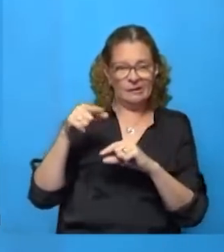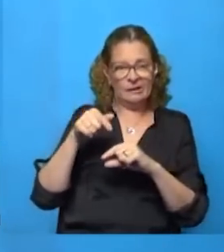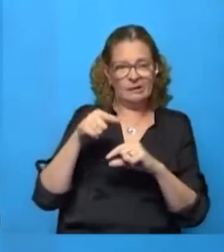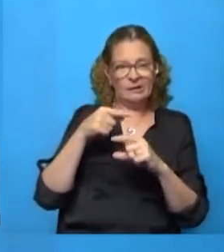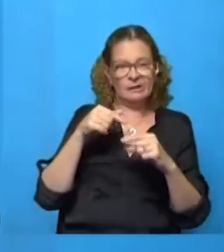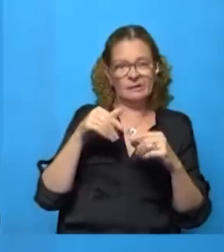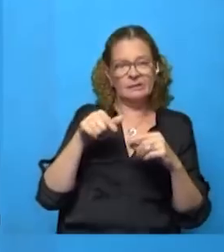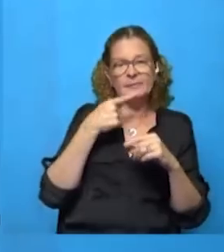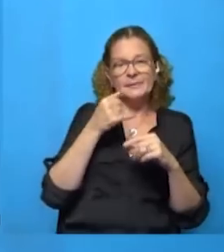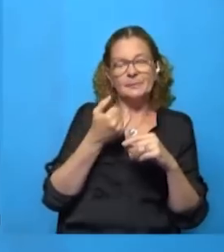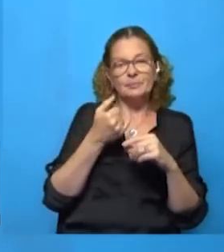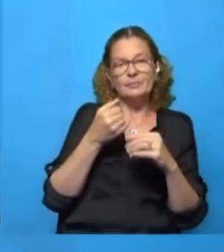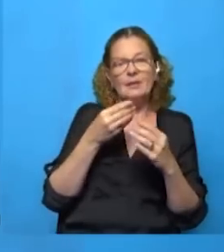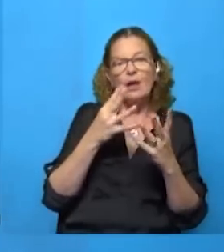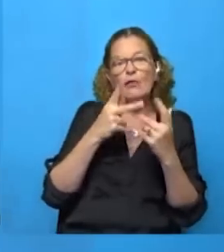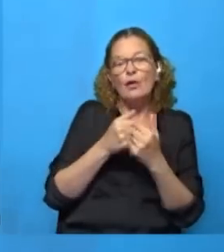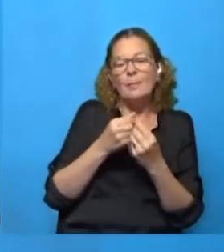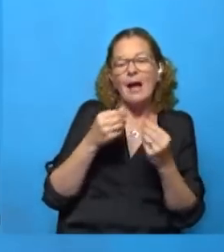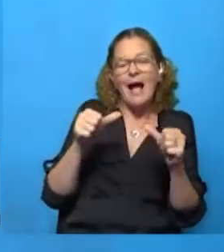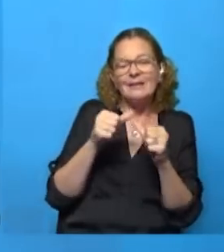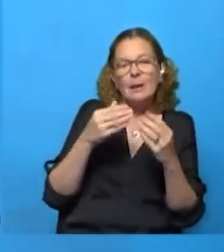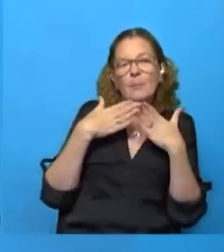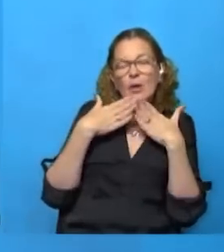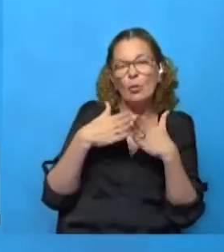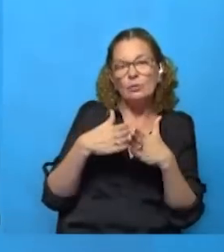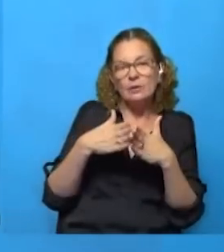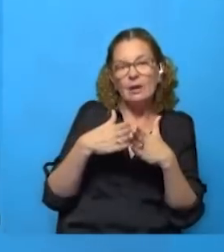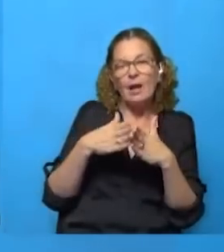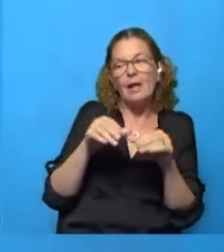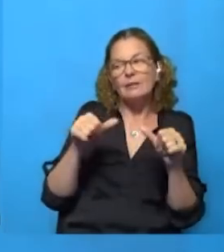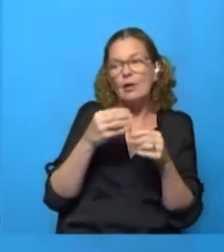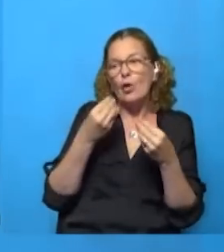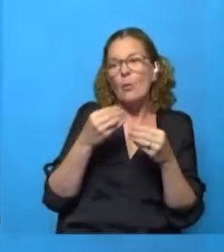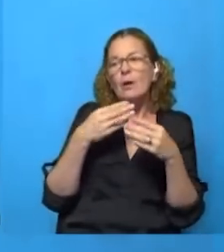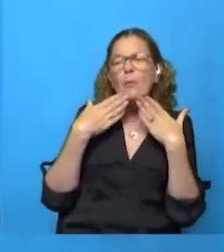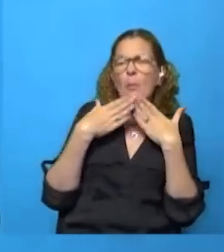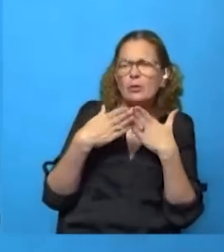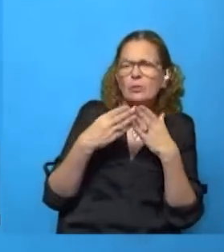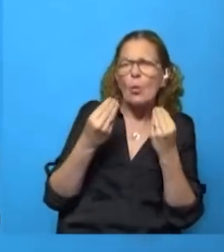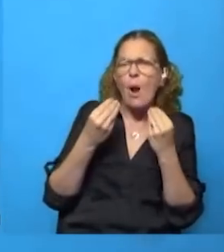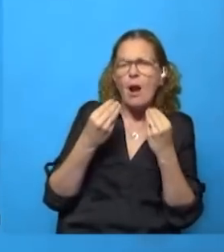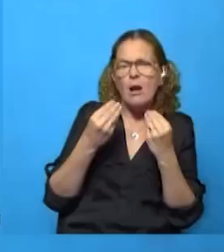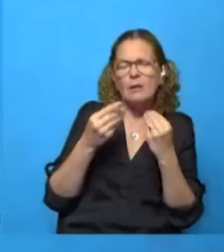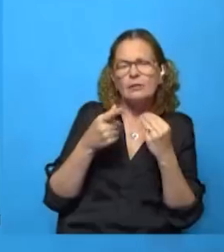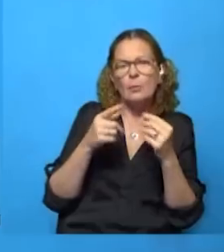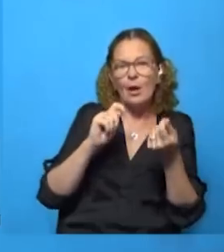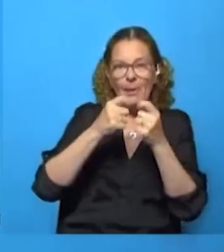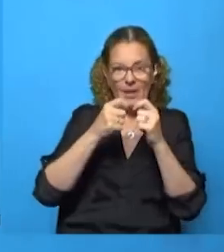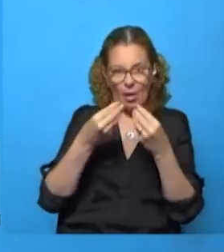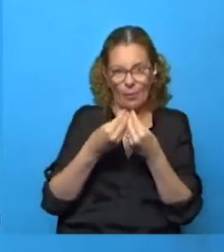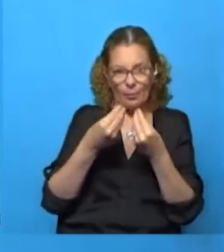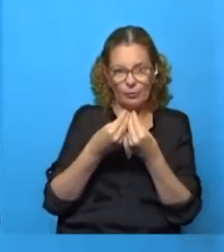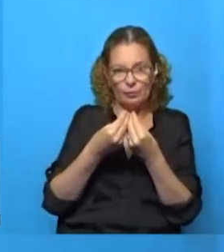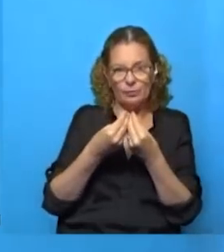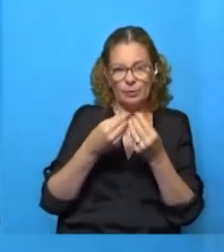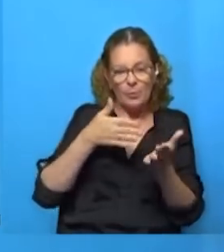va desde desde el diseño de las preguntas a la elaboración del cuestionario bueno Y eso ha cambiado mucho también pero era